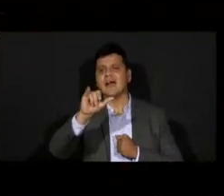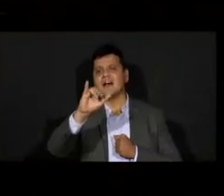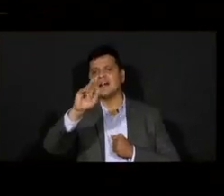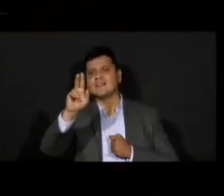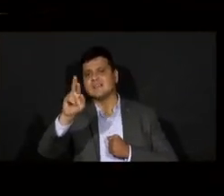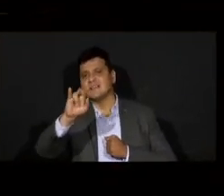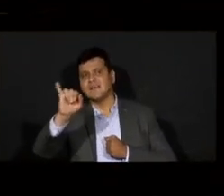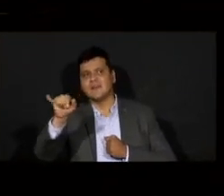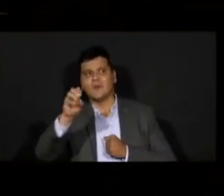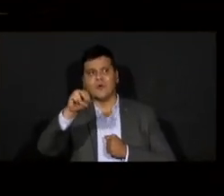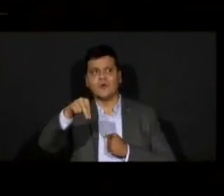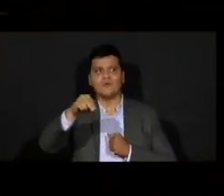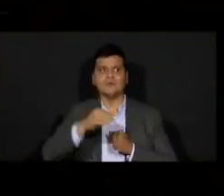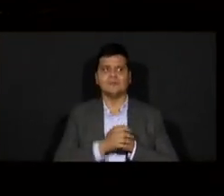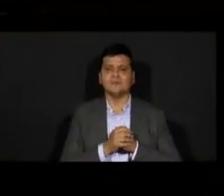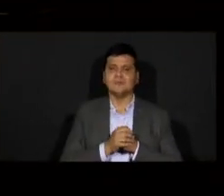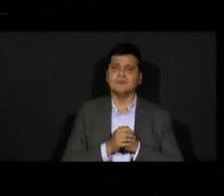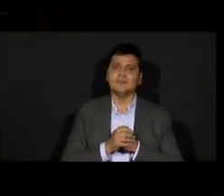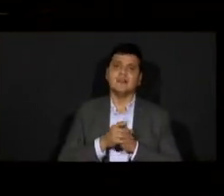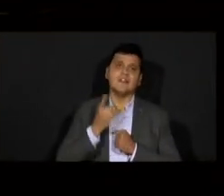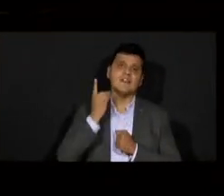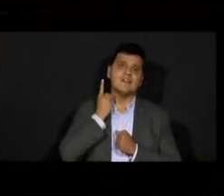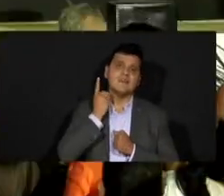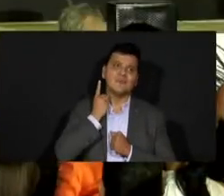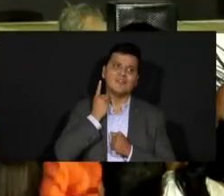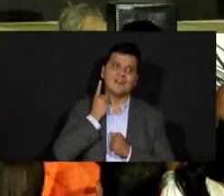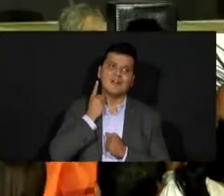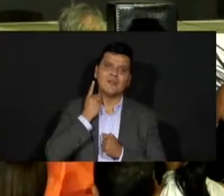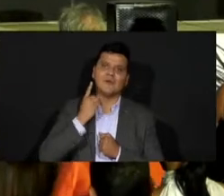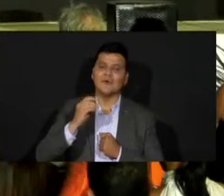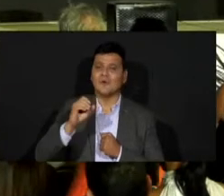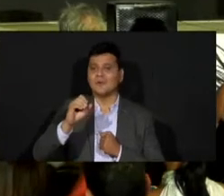Diputado Gustavo de la Rosa Hickerson.